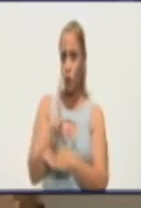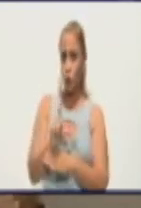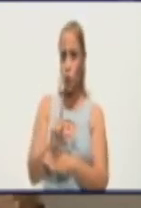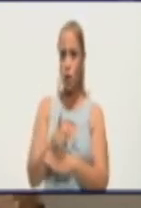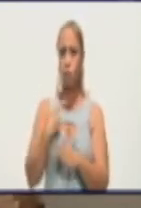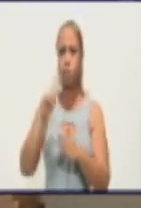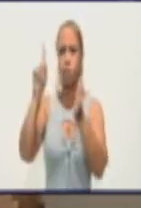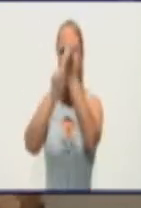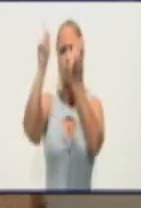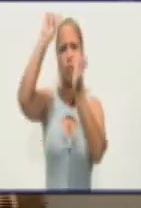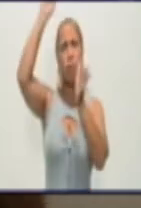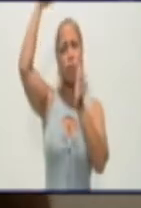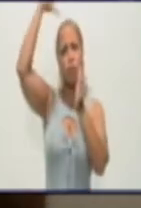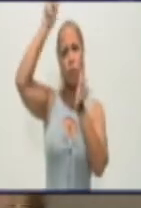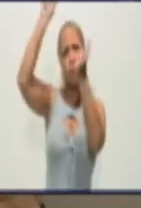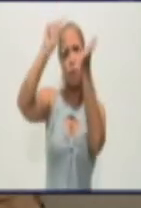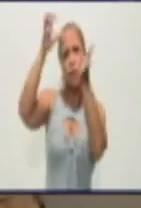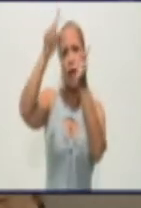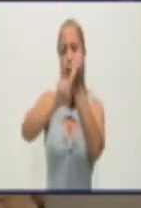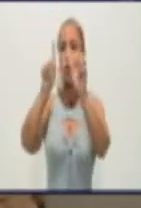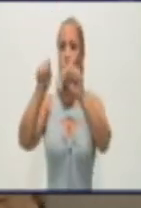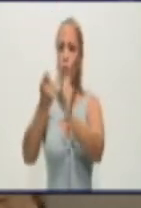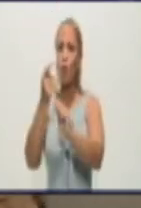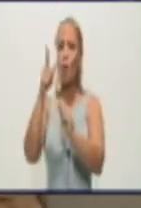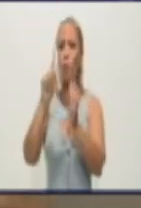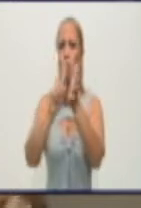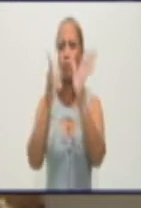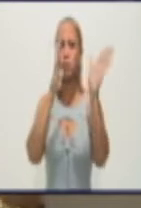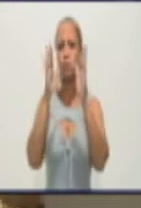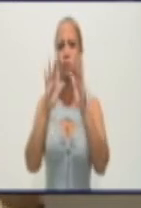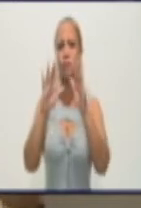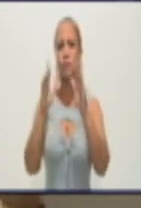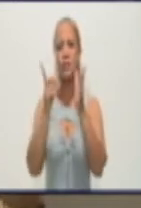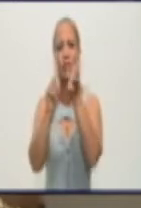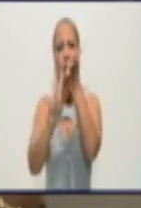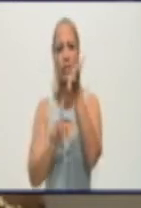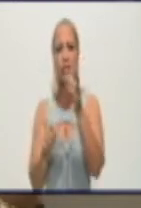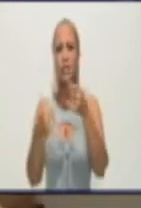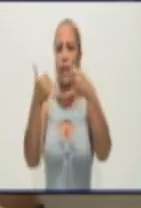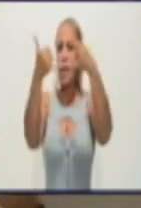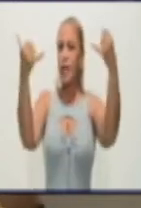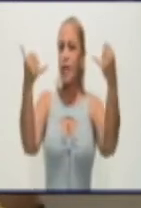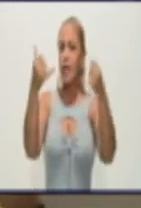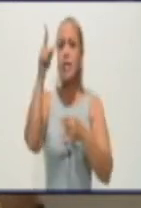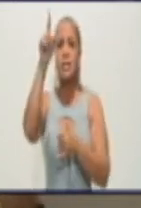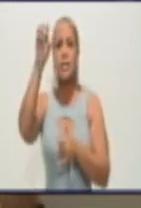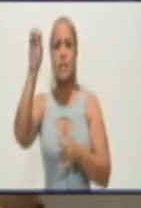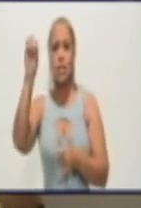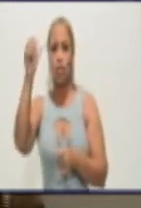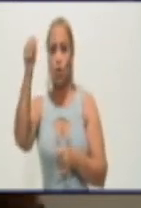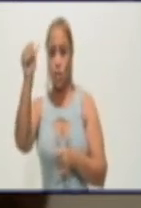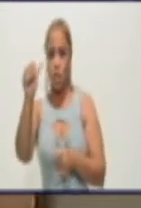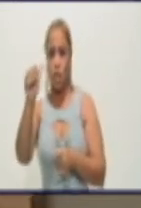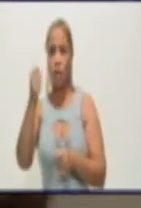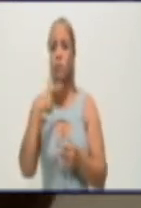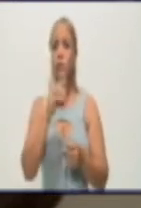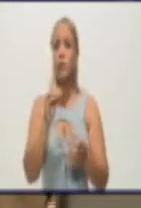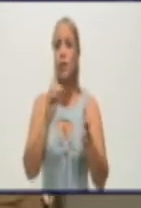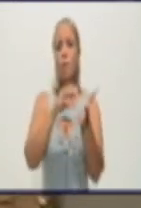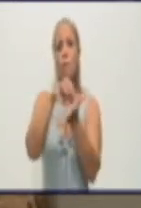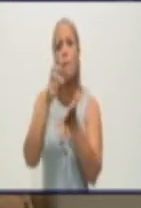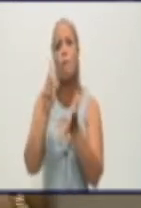rayo y partió el chile que es la del cable el protector contra descarga precisamente de la línea ciento día que alimenta el polígono ahí se partió la